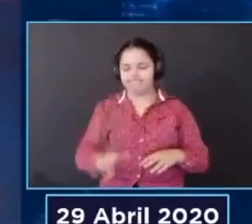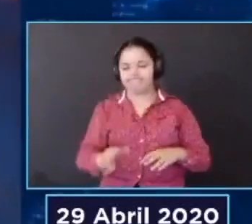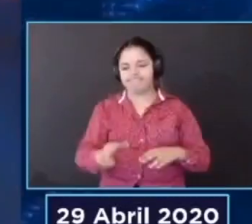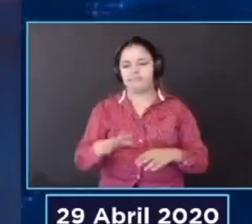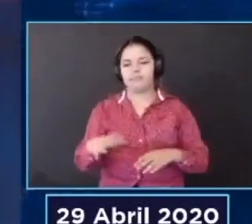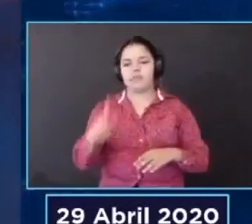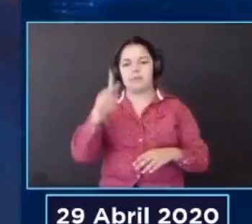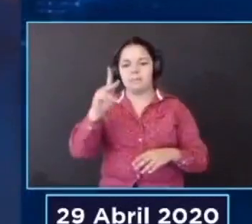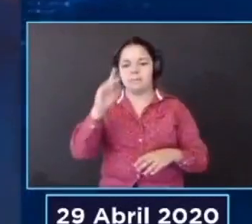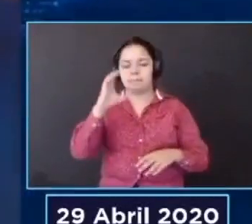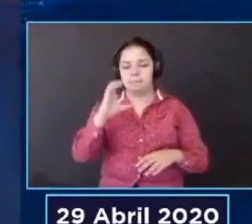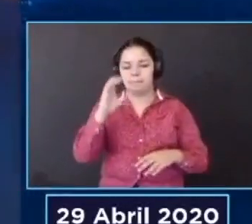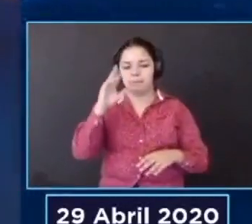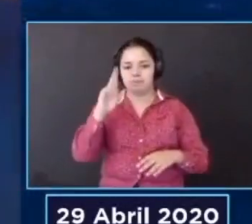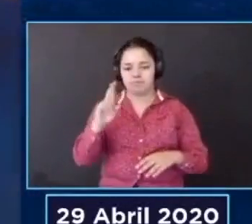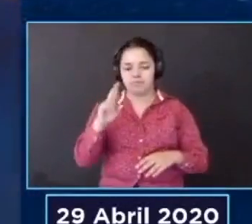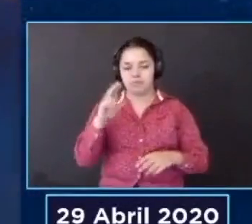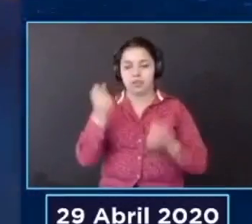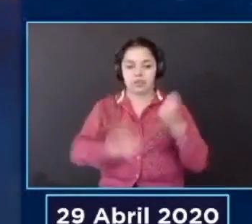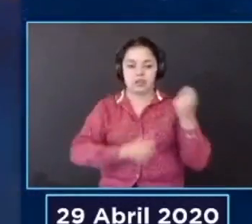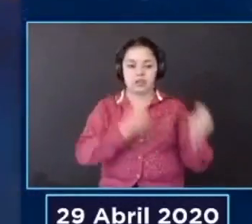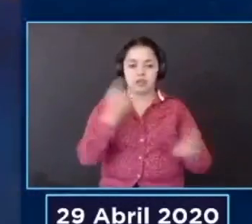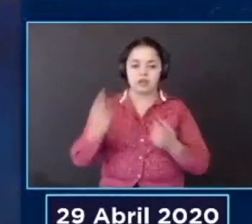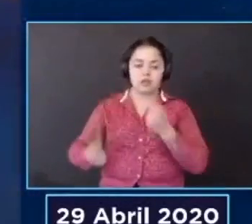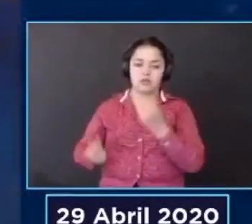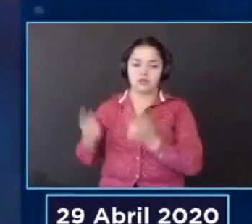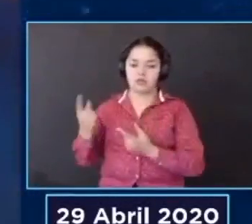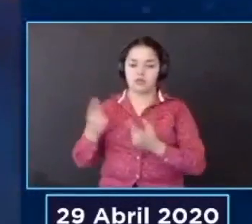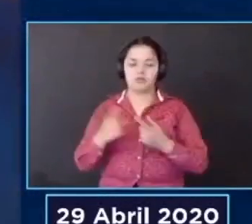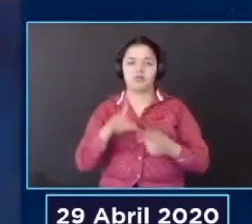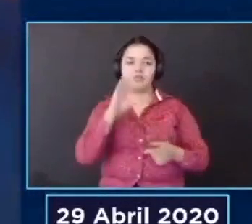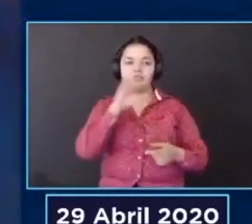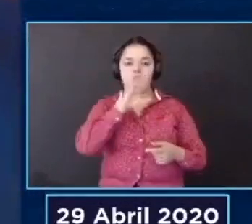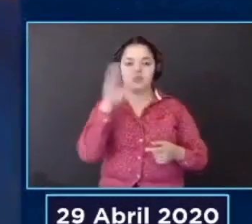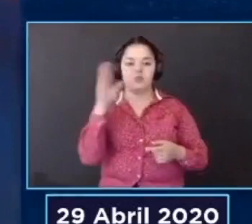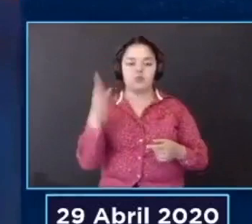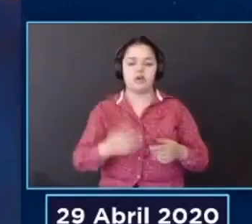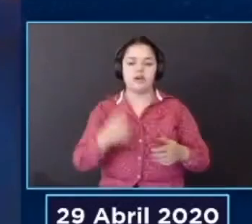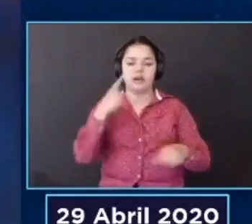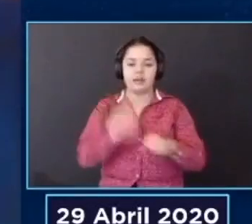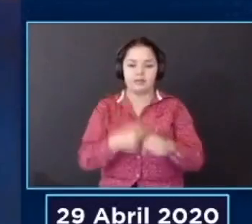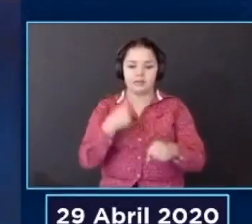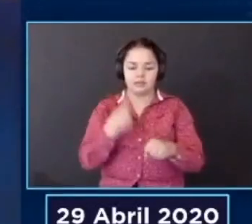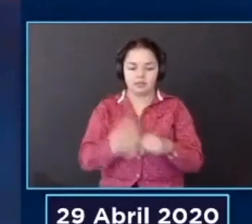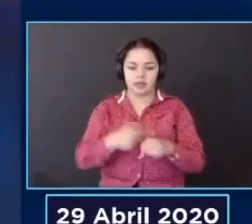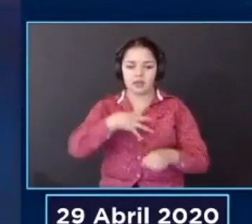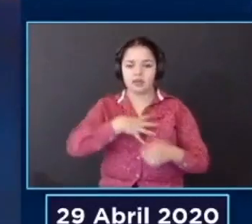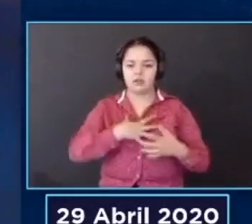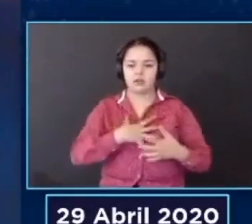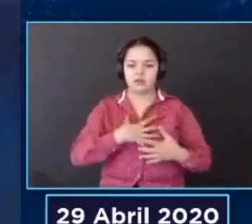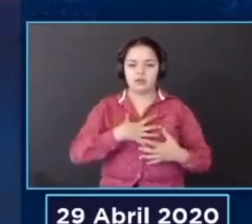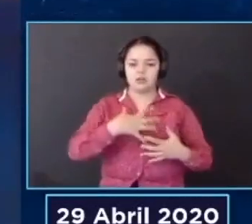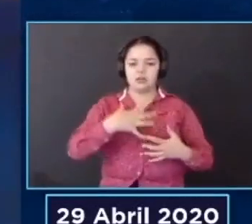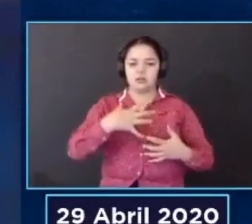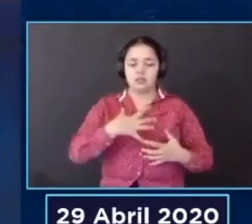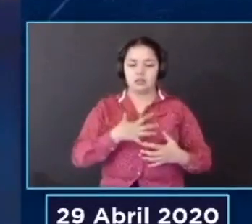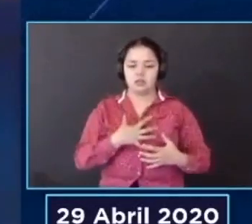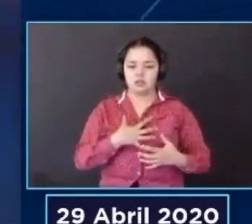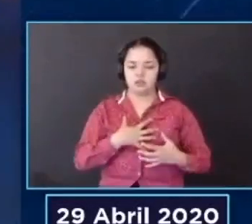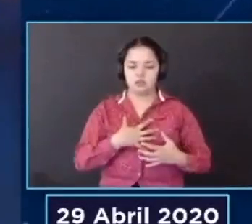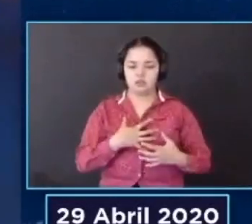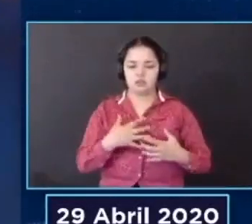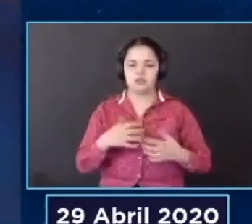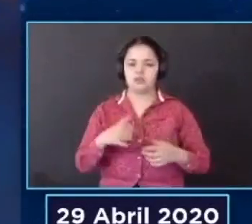hay algunos que fallecieron de neumonías atípicas, en lo que se tiene el resultado y se confirma, bueno, se agregan a la estadística, pero no quiere decir que hayan